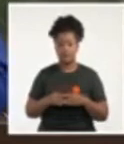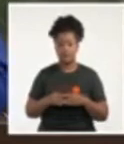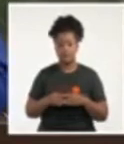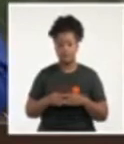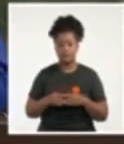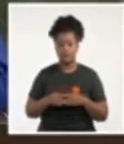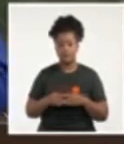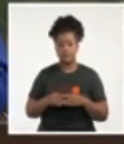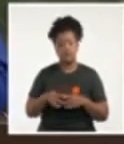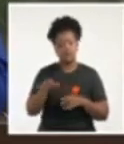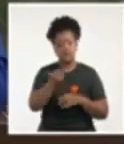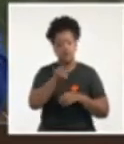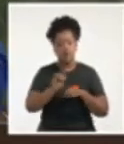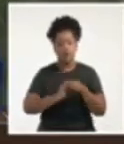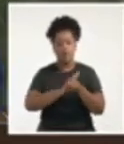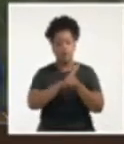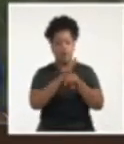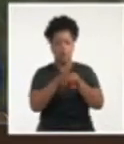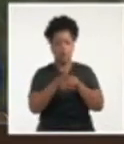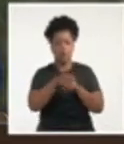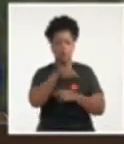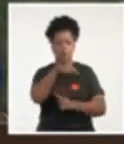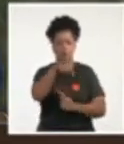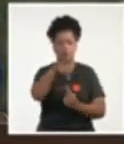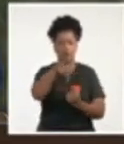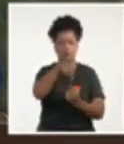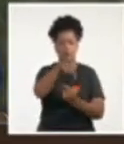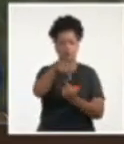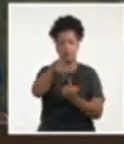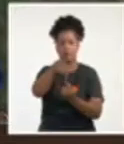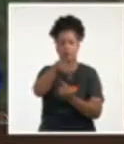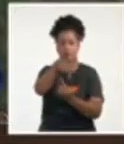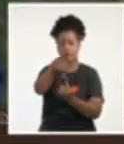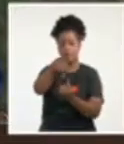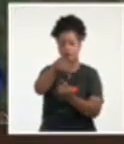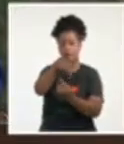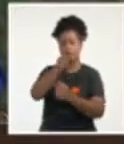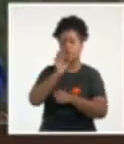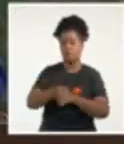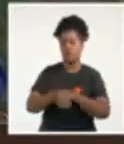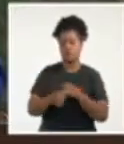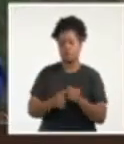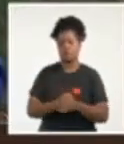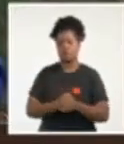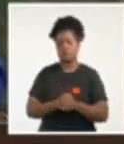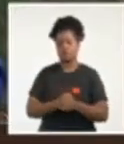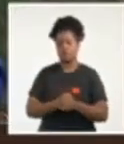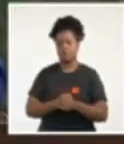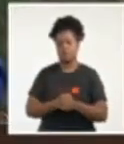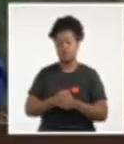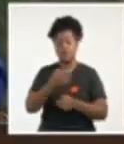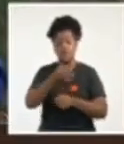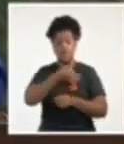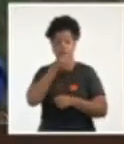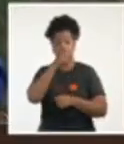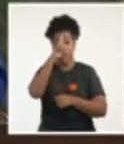cepas. También hay, como explicaba la eminente doctora y